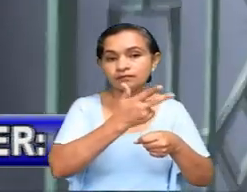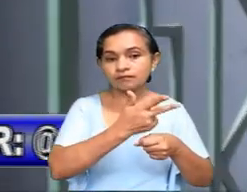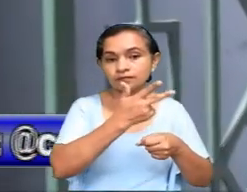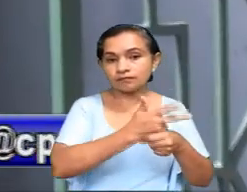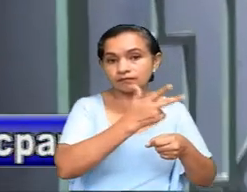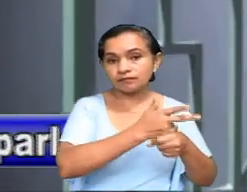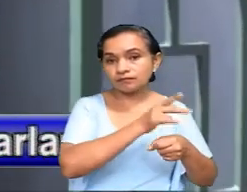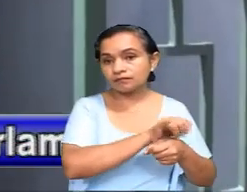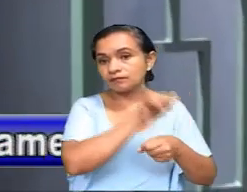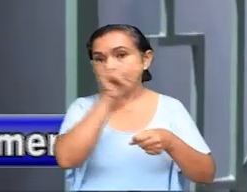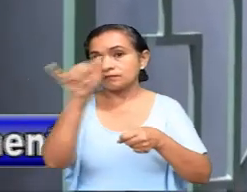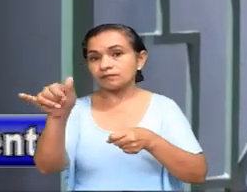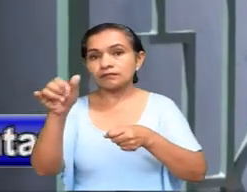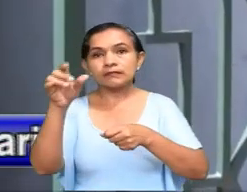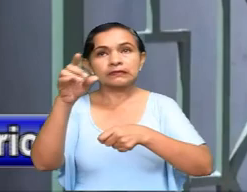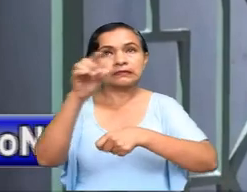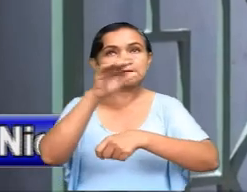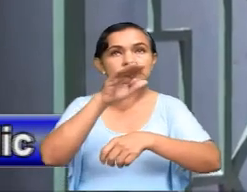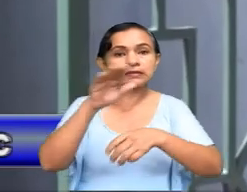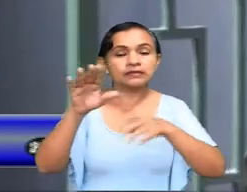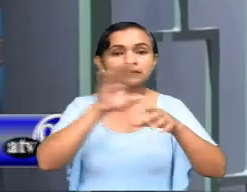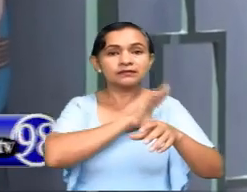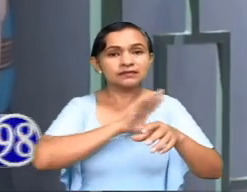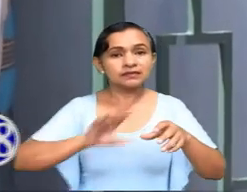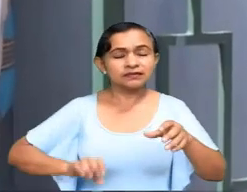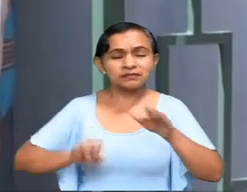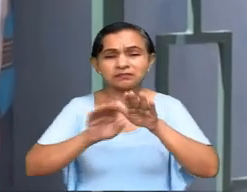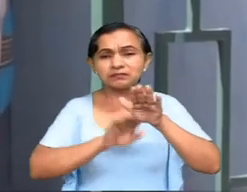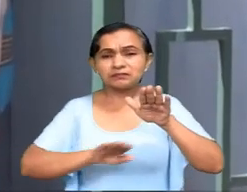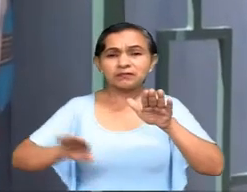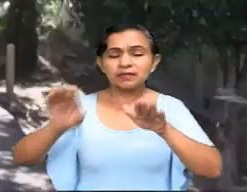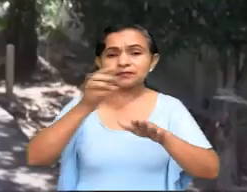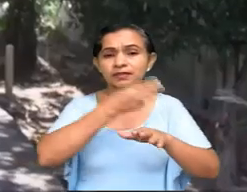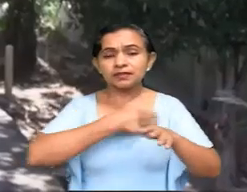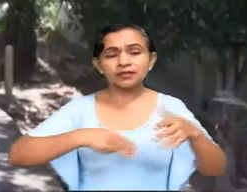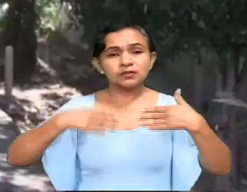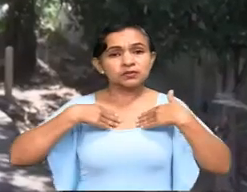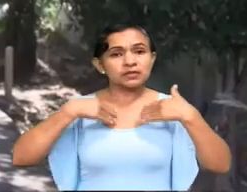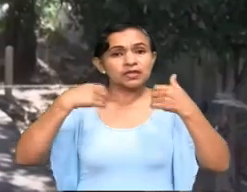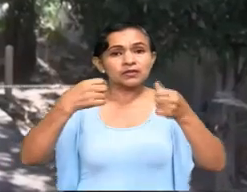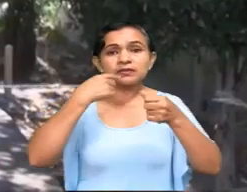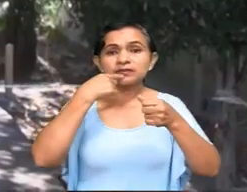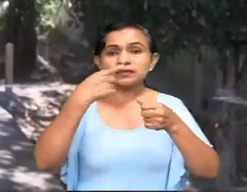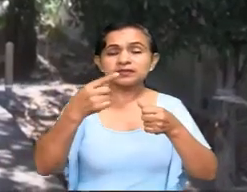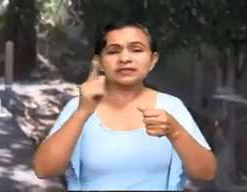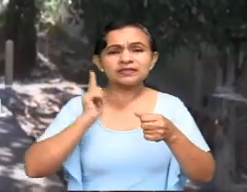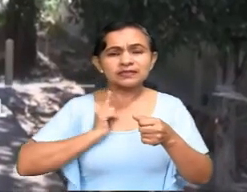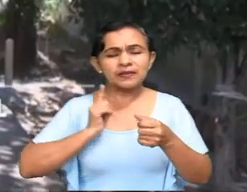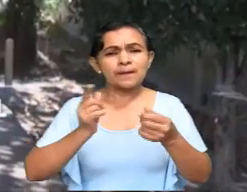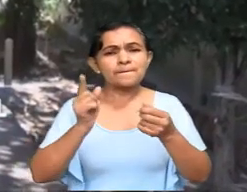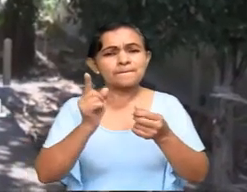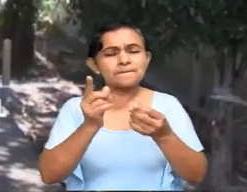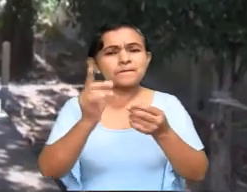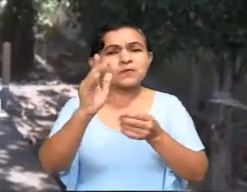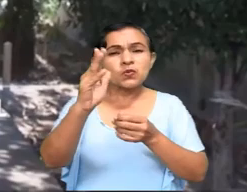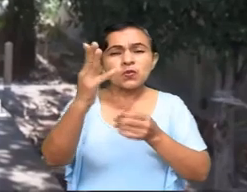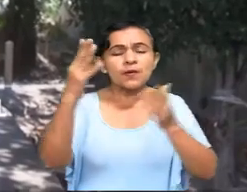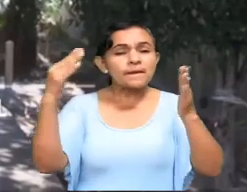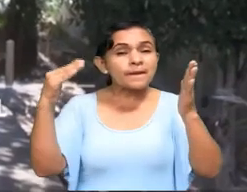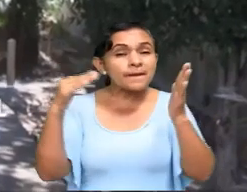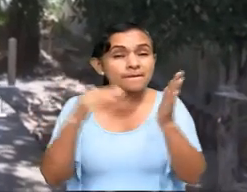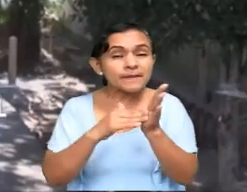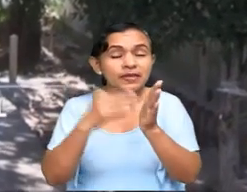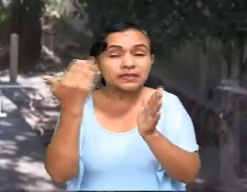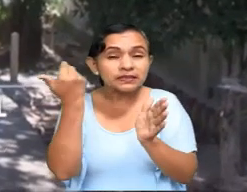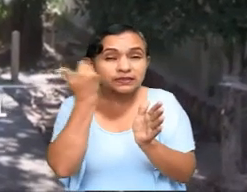de casos sospechosos de dengue en El Salvador. El Ministerio de Salud de este país reveló la existencia de casi 9.000 casos sospechosos